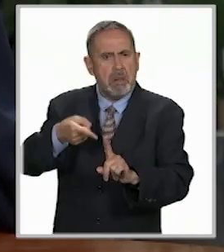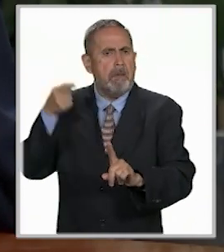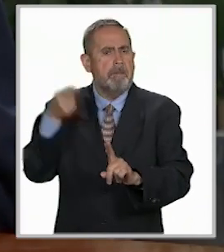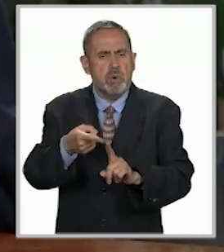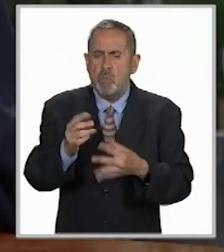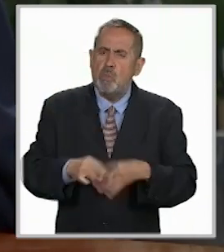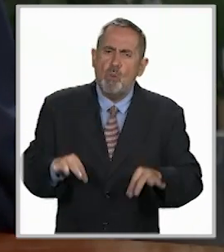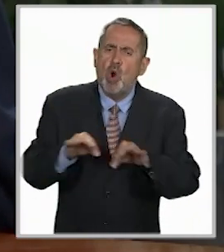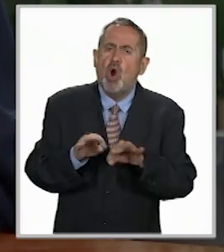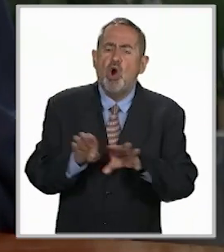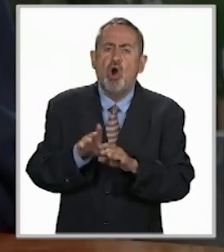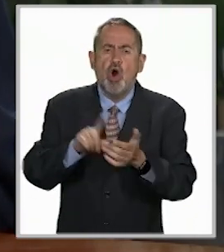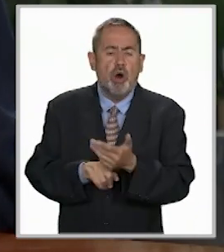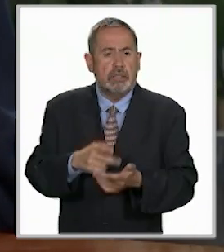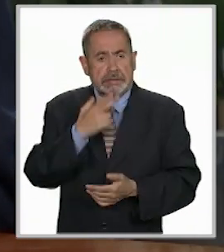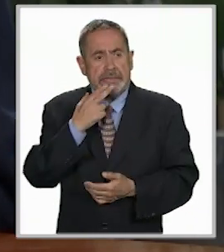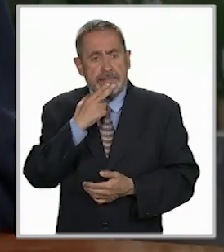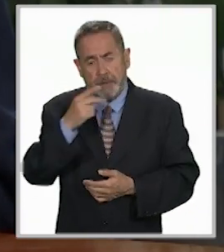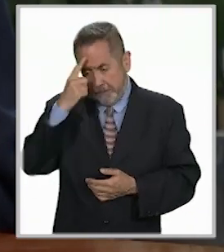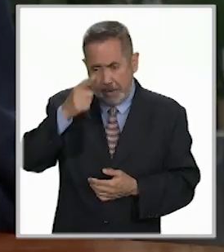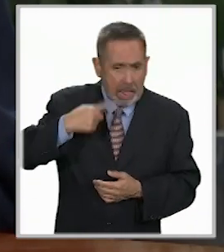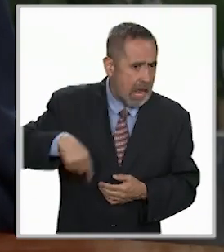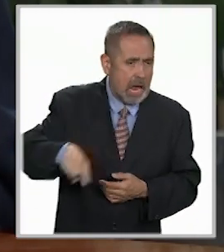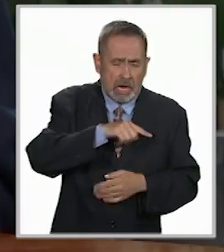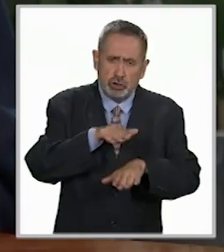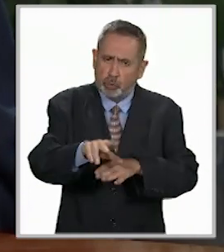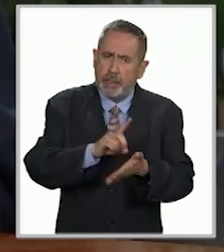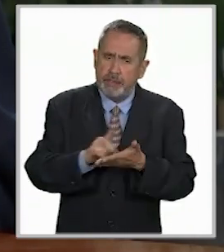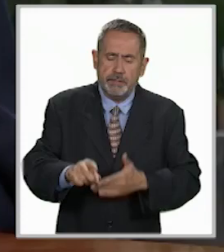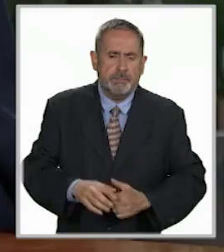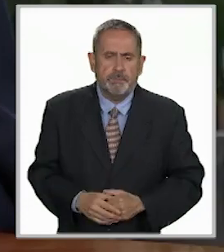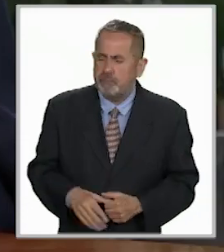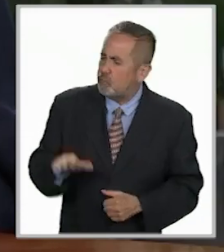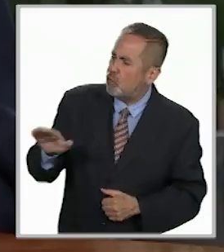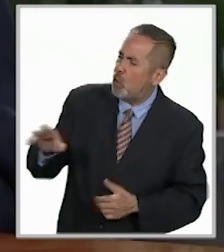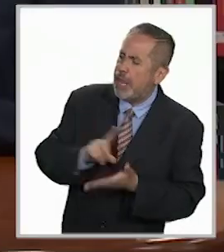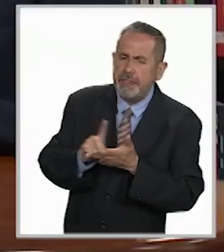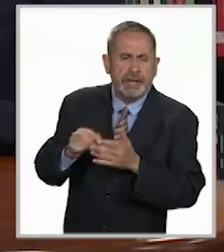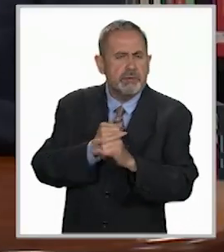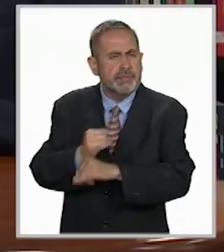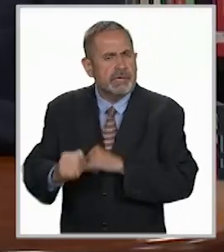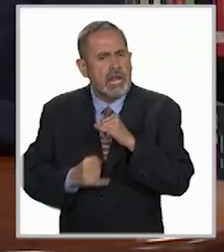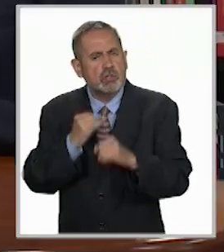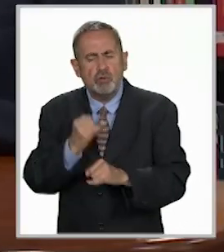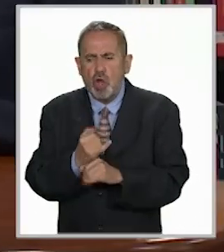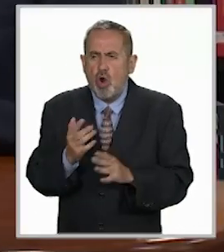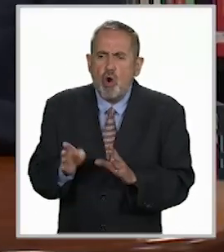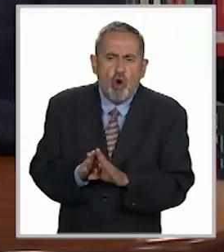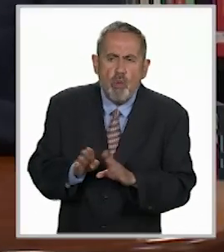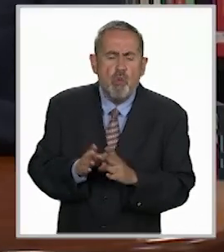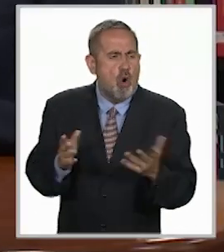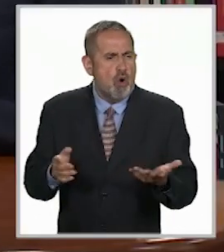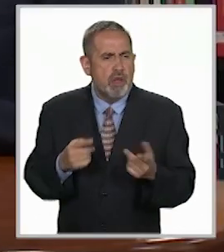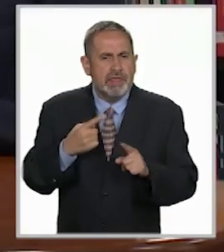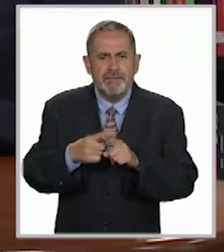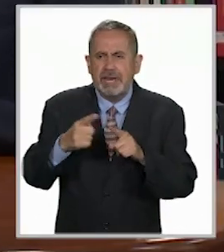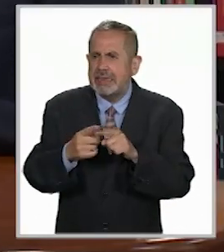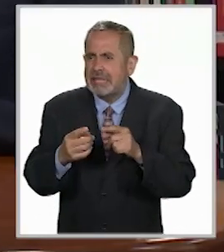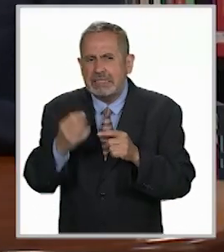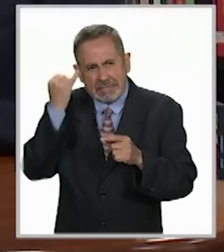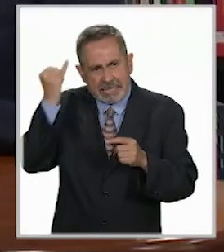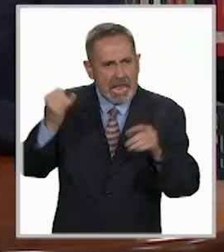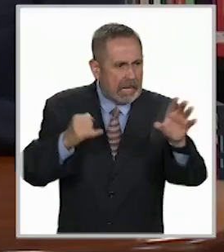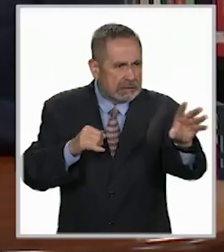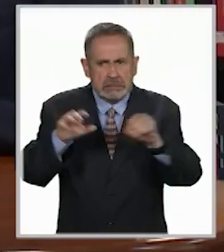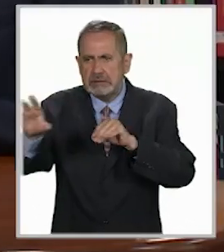de las marcas o de los aspectos críticos de esta rama del derecho. Este derecho internacional se expresa o